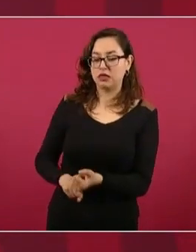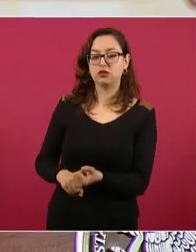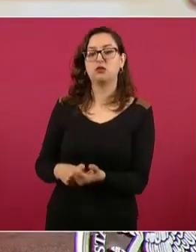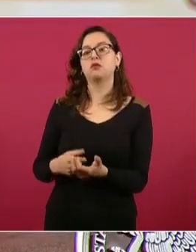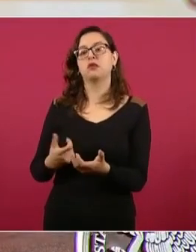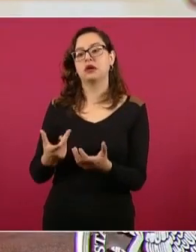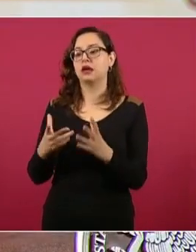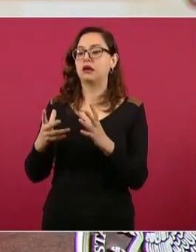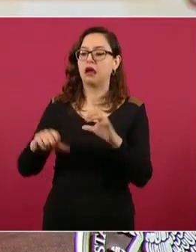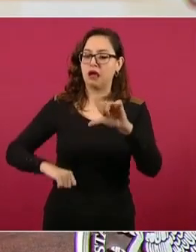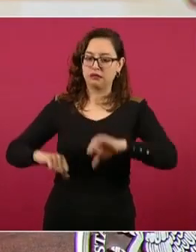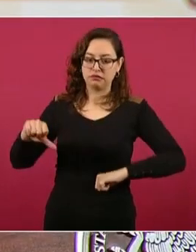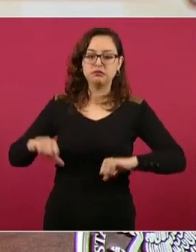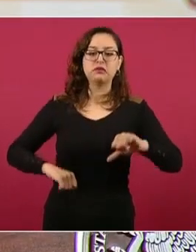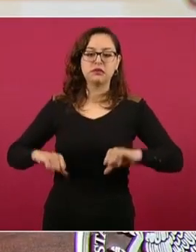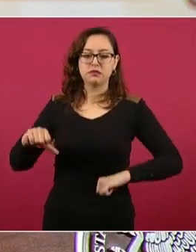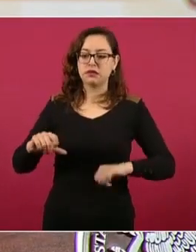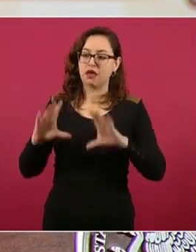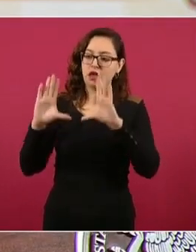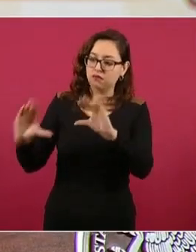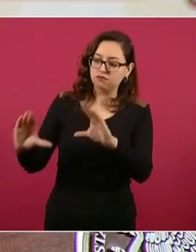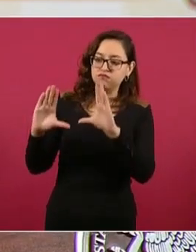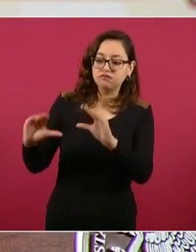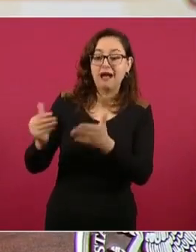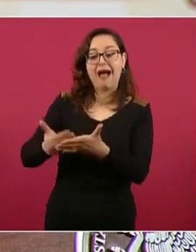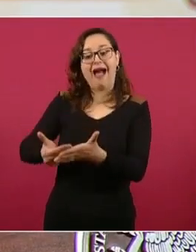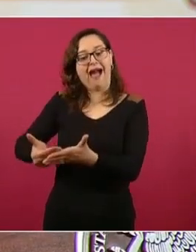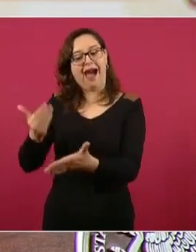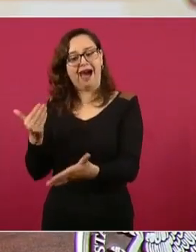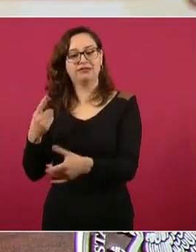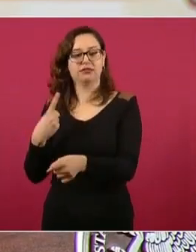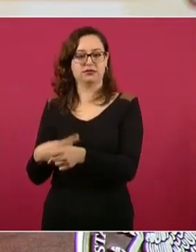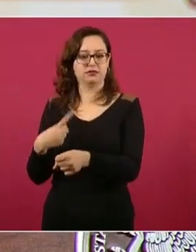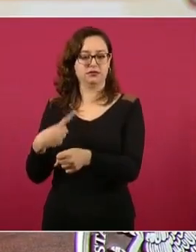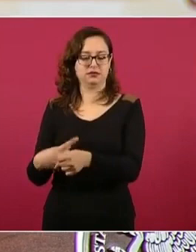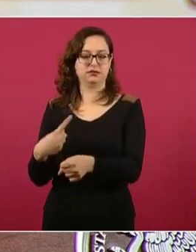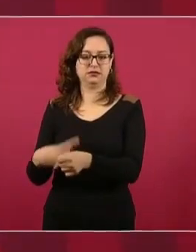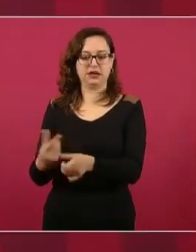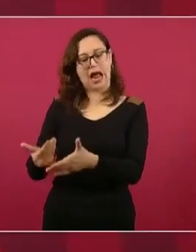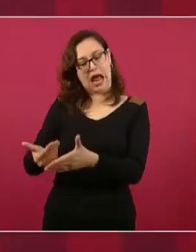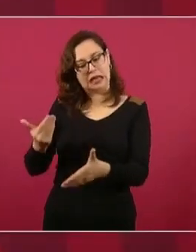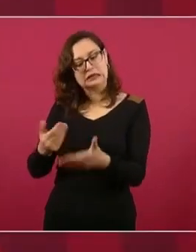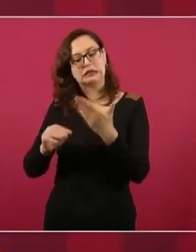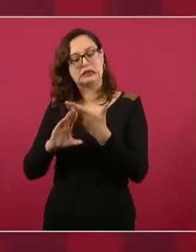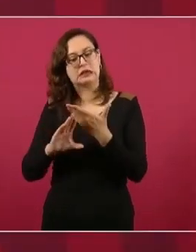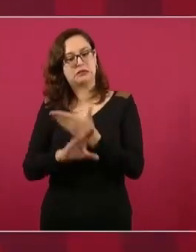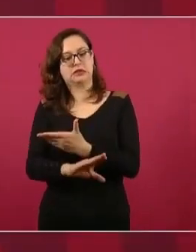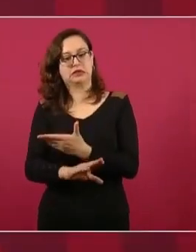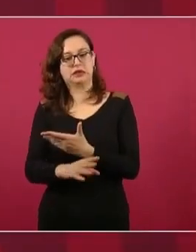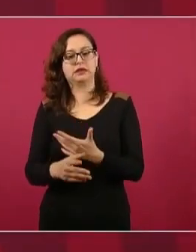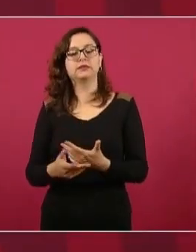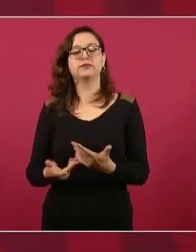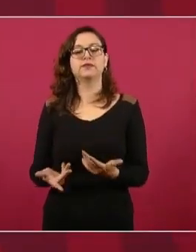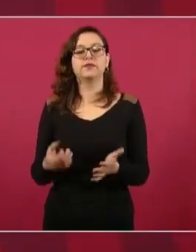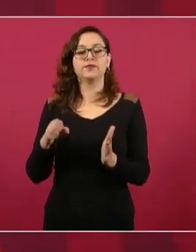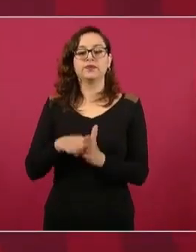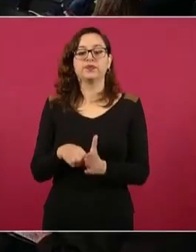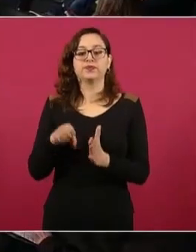preventivas con ese propósito. Por ejemplo, ya en el sistema IMSS